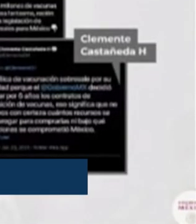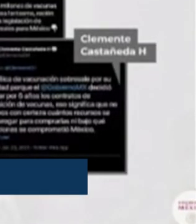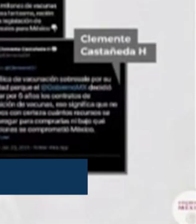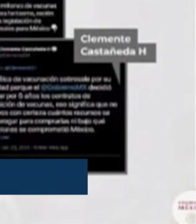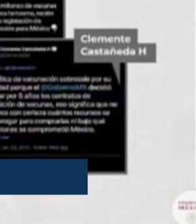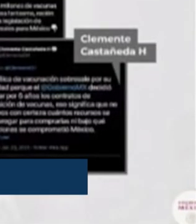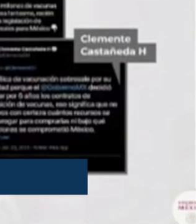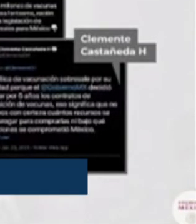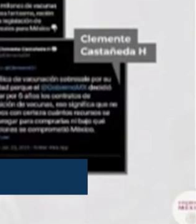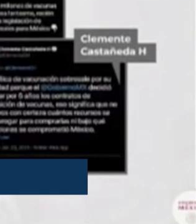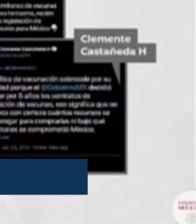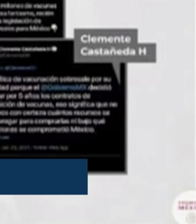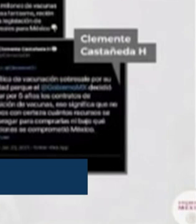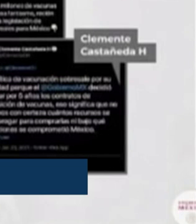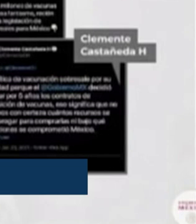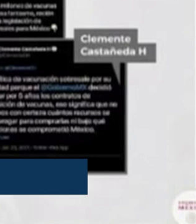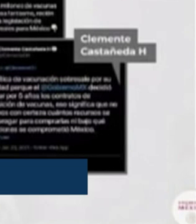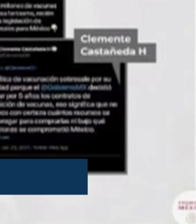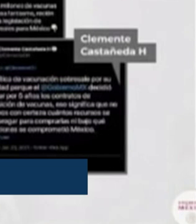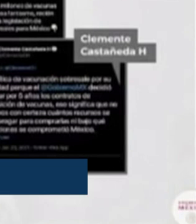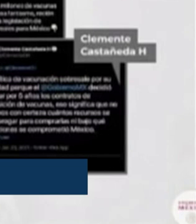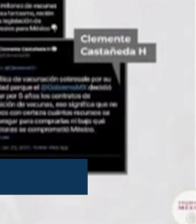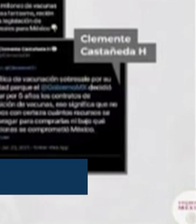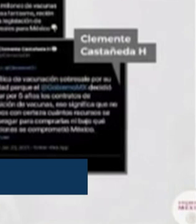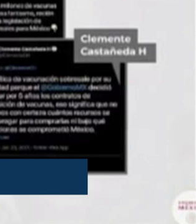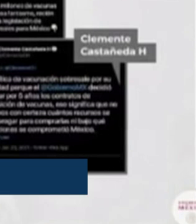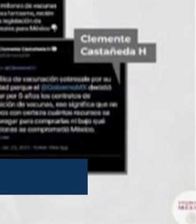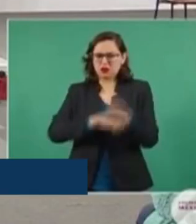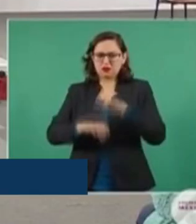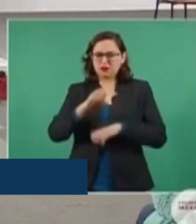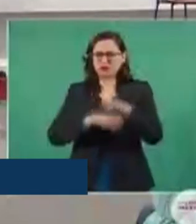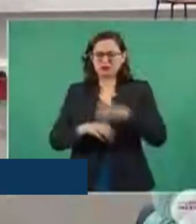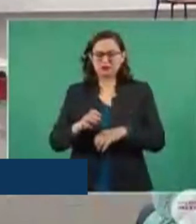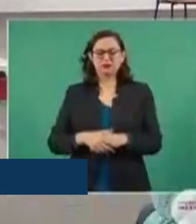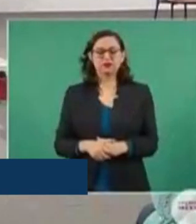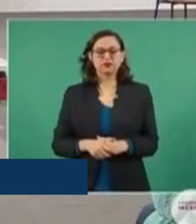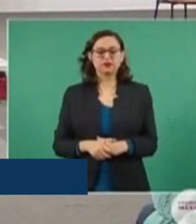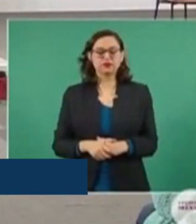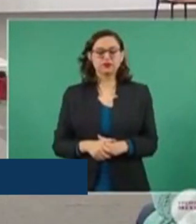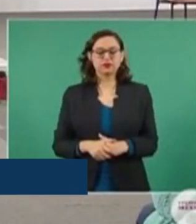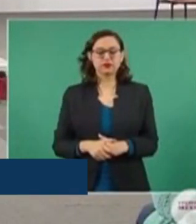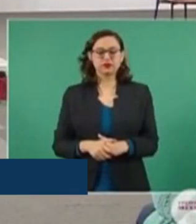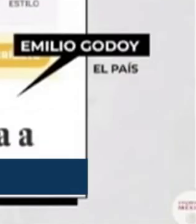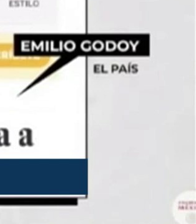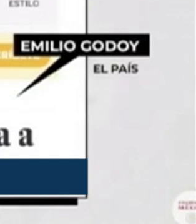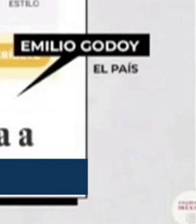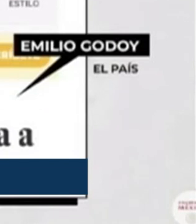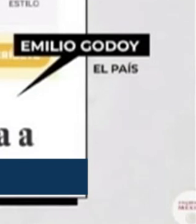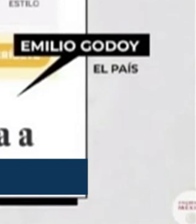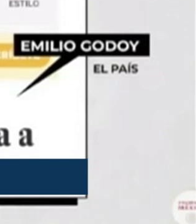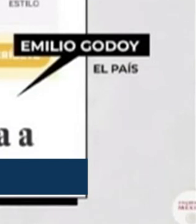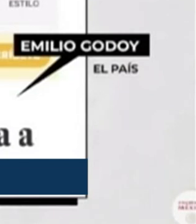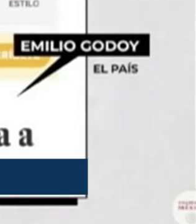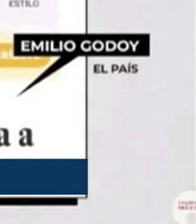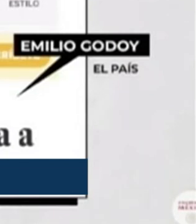tuiteros diríamos nosotros con muchos seguidores pero con poca credibilidad o sobre los medios bueno los dueños del periódico 'el país'